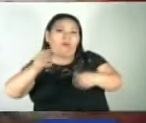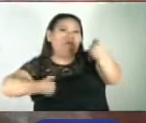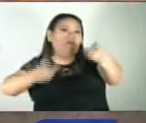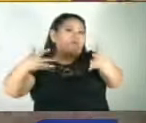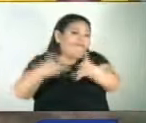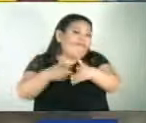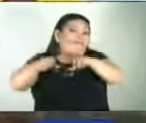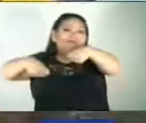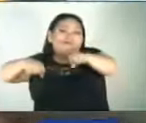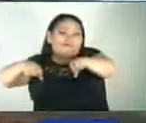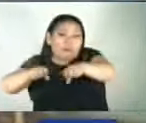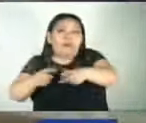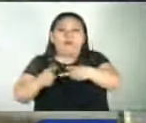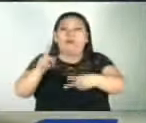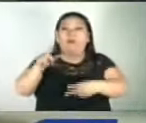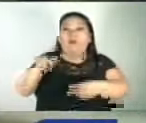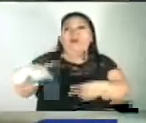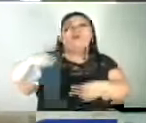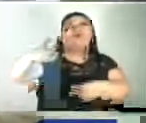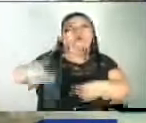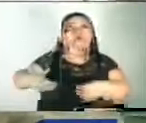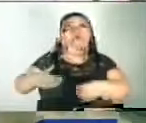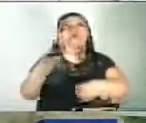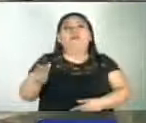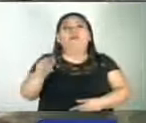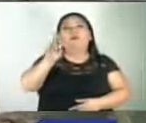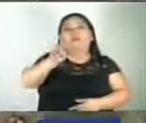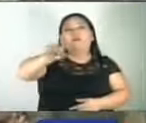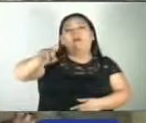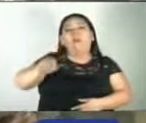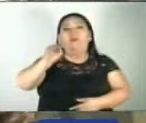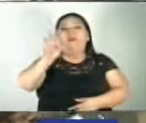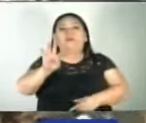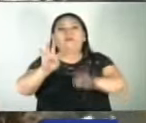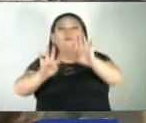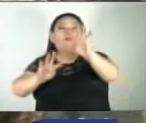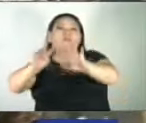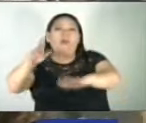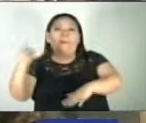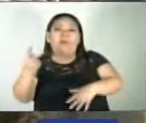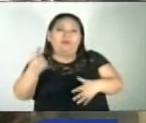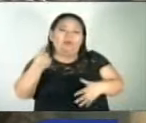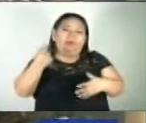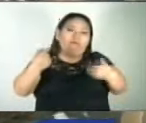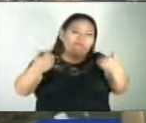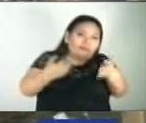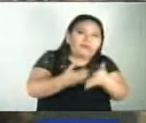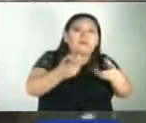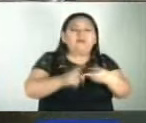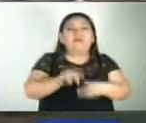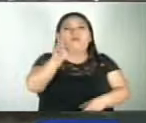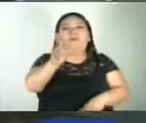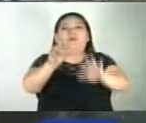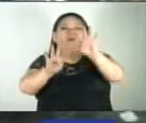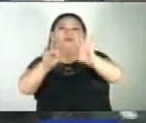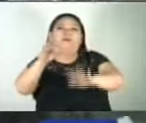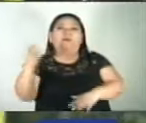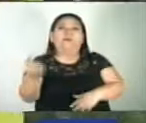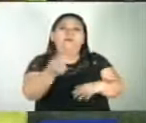tránsito en el año 2024, con 2.498 personas lesionadas y 290